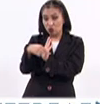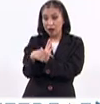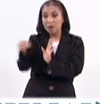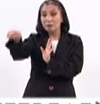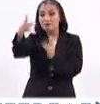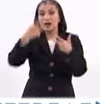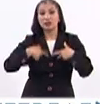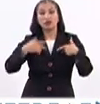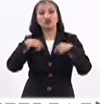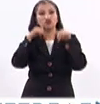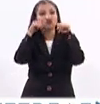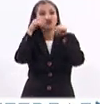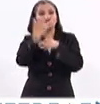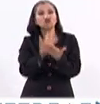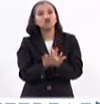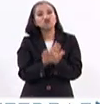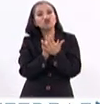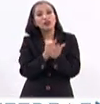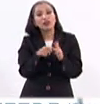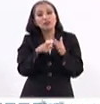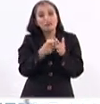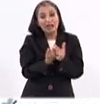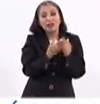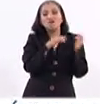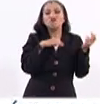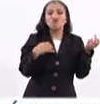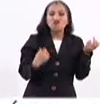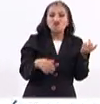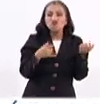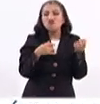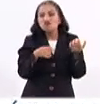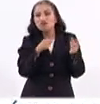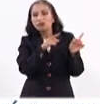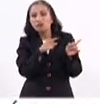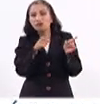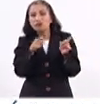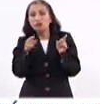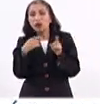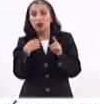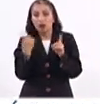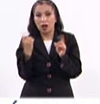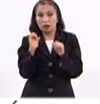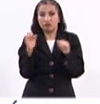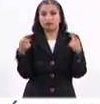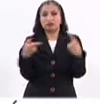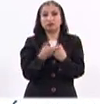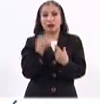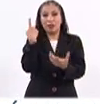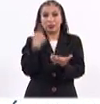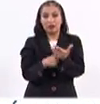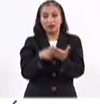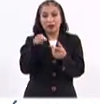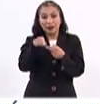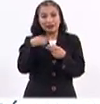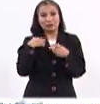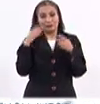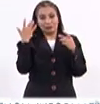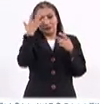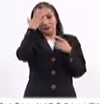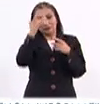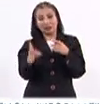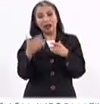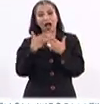el público está pues atento. Y cuando empiezan a tocar la pieza, se mueve, algo sucede adentro. Ahí empieza la parte